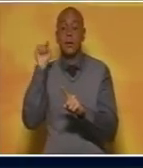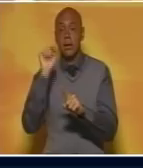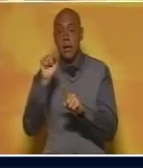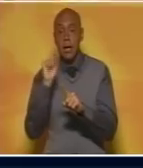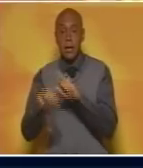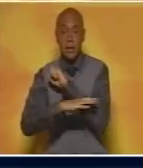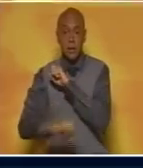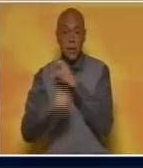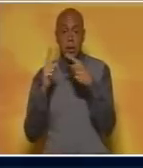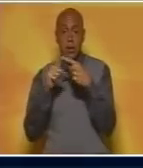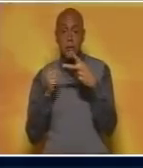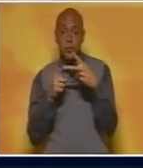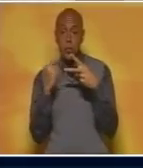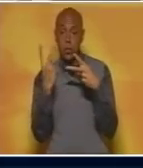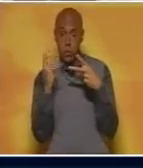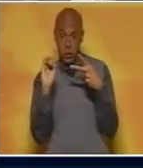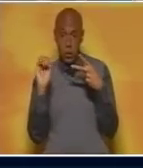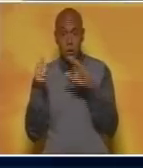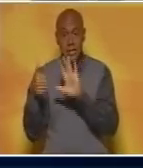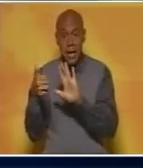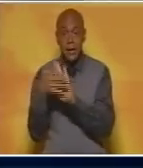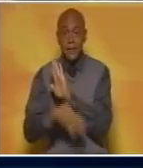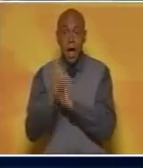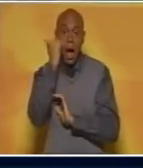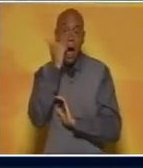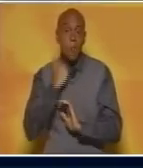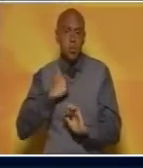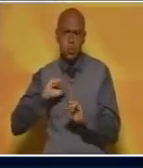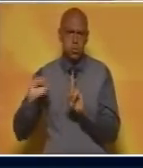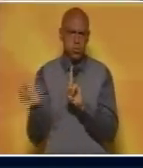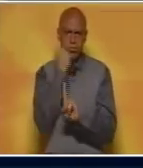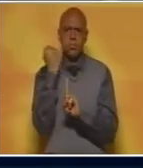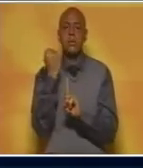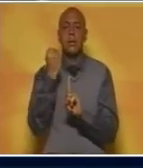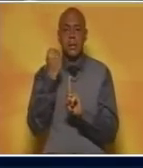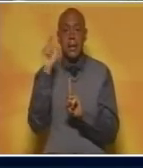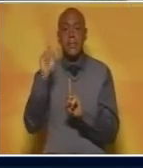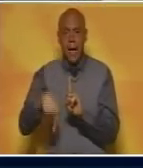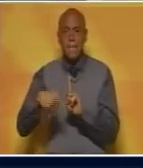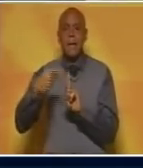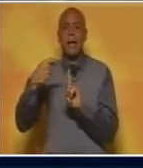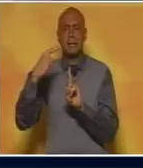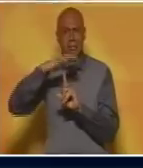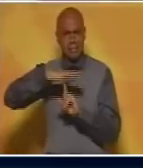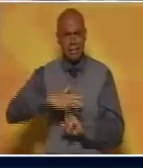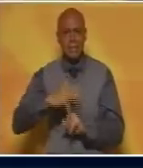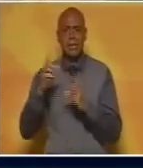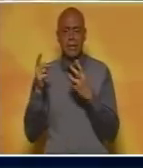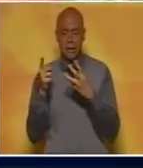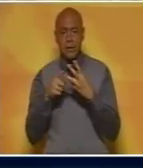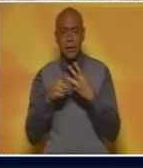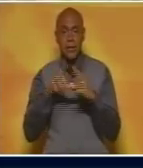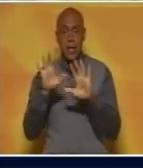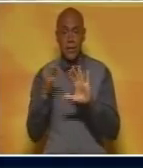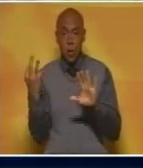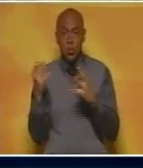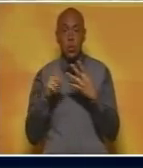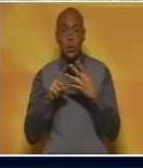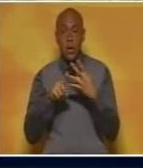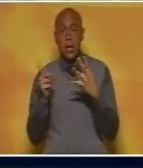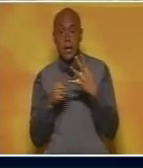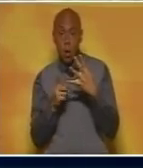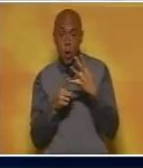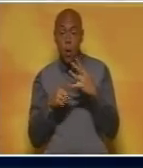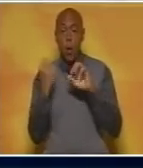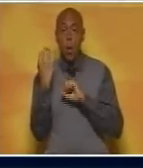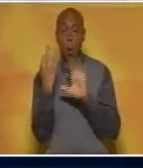ilegítimos, 206 a eventuales abusos contra particulares, 18 a presuntas torturas realizadas por funcionarios del Estado, mientras que